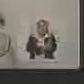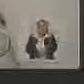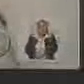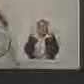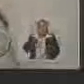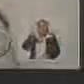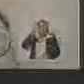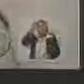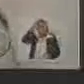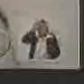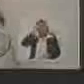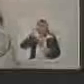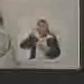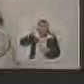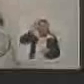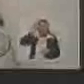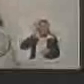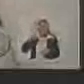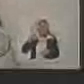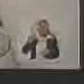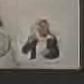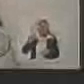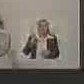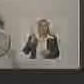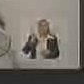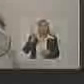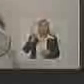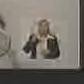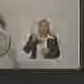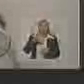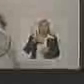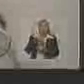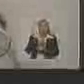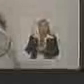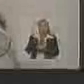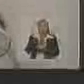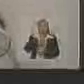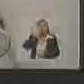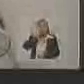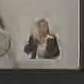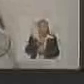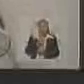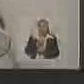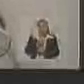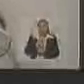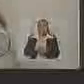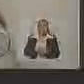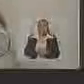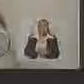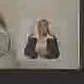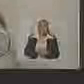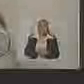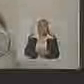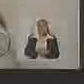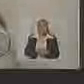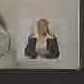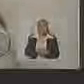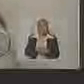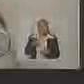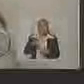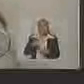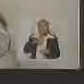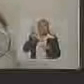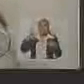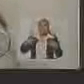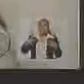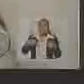de preparatoria, por lo que la cultura y el deporte, así como la voz de los activistas a favor de los